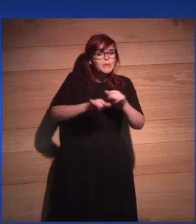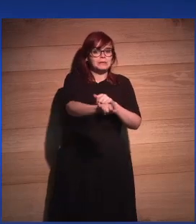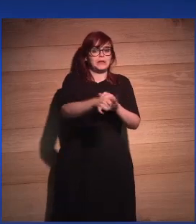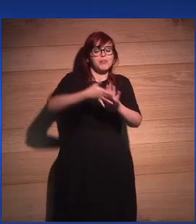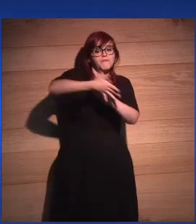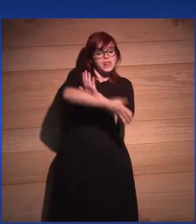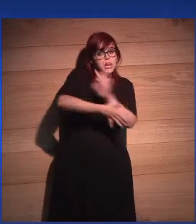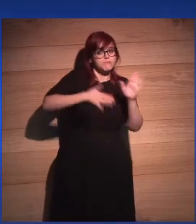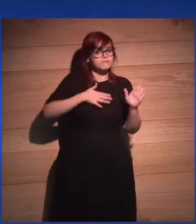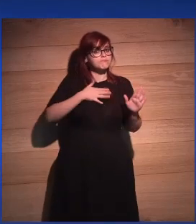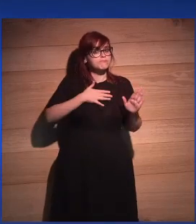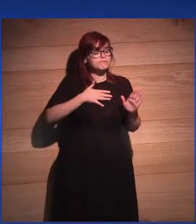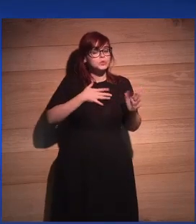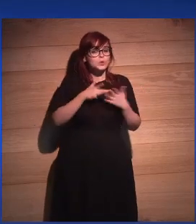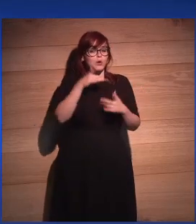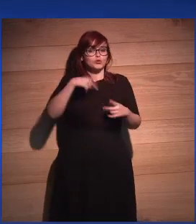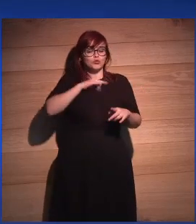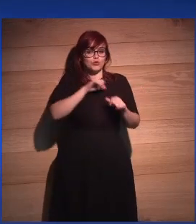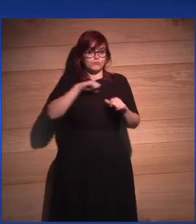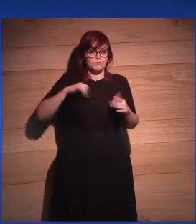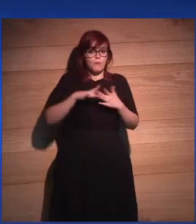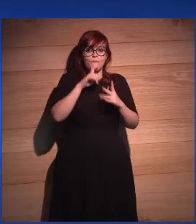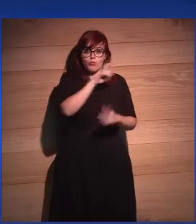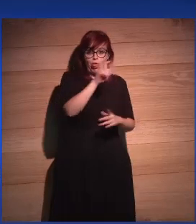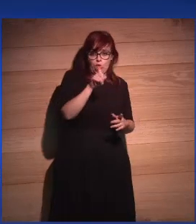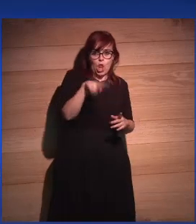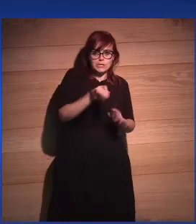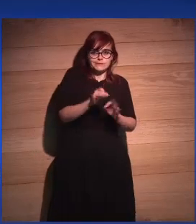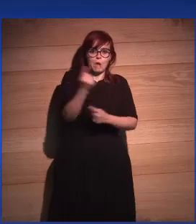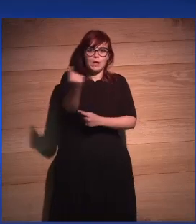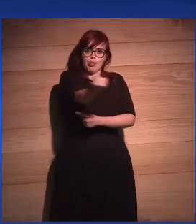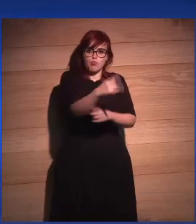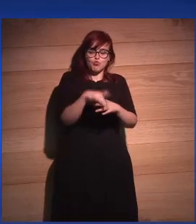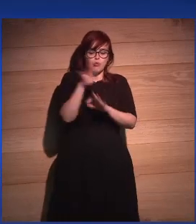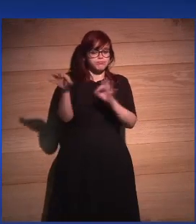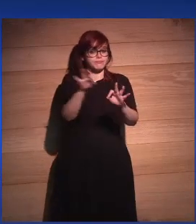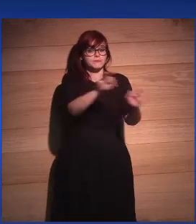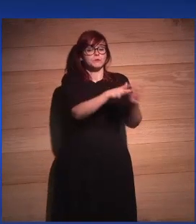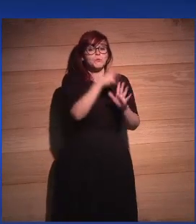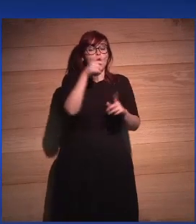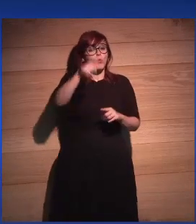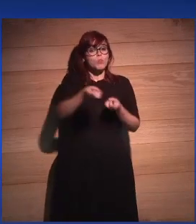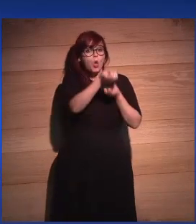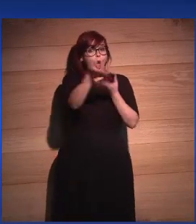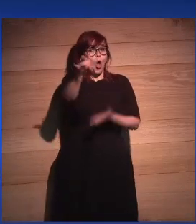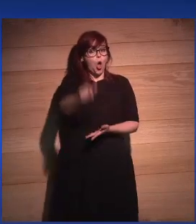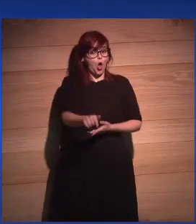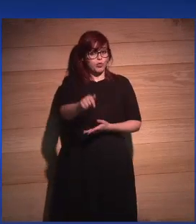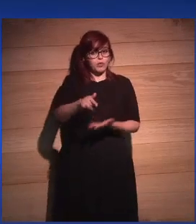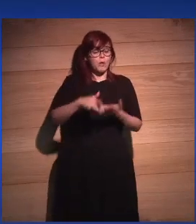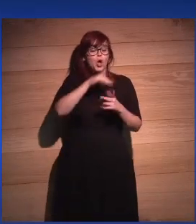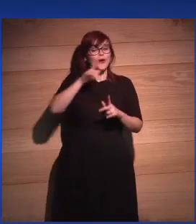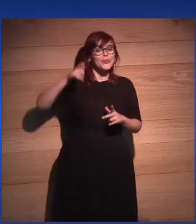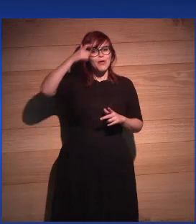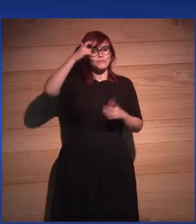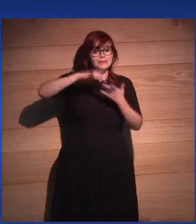a definir nosotros. No nuestra fundación, sino en general. Esto que os conté hoy, por ejemplo, estos conceptos que